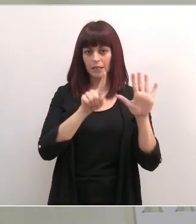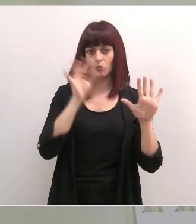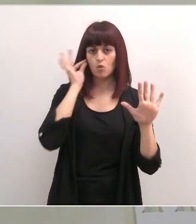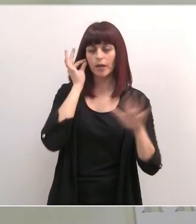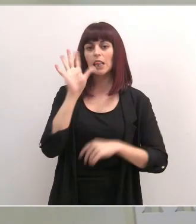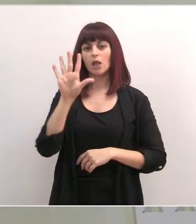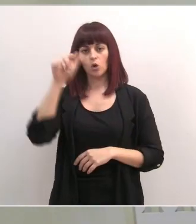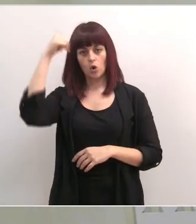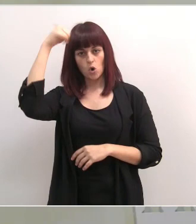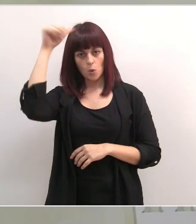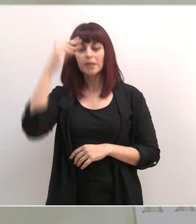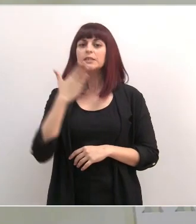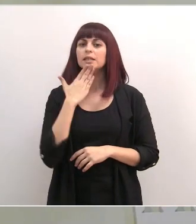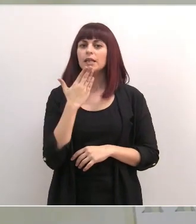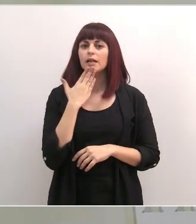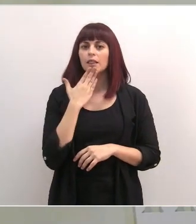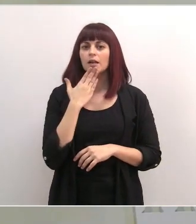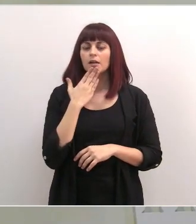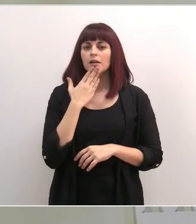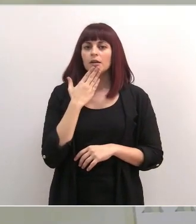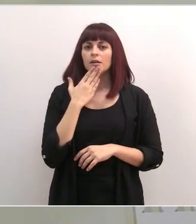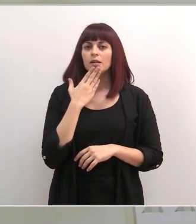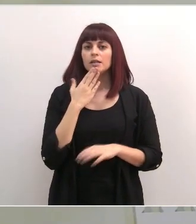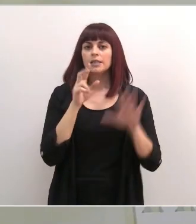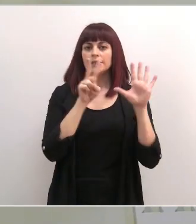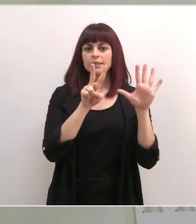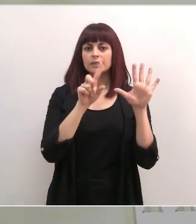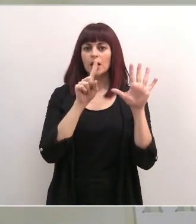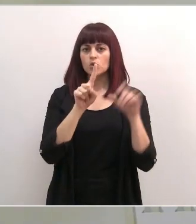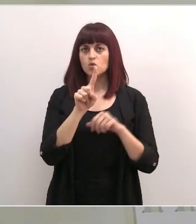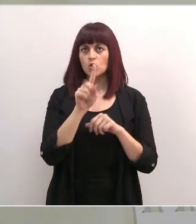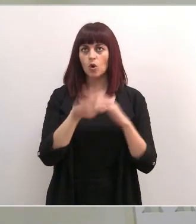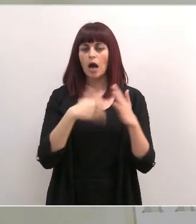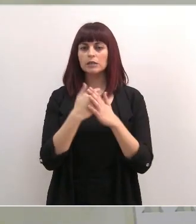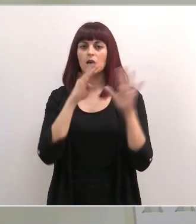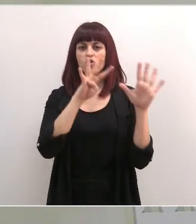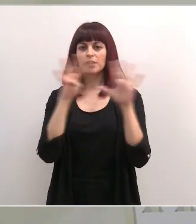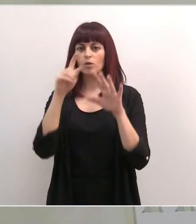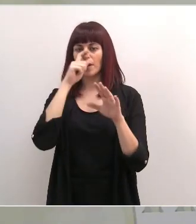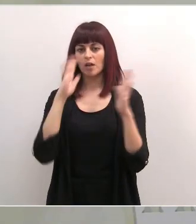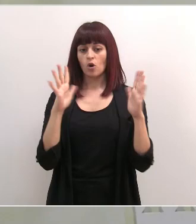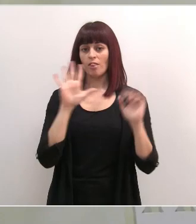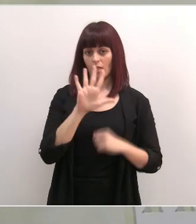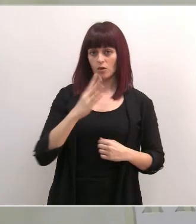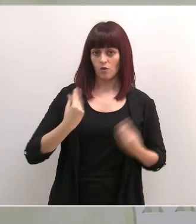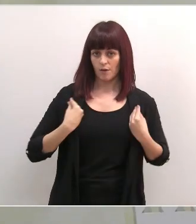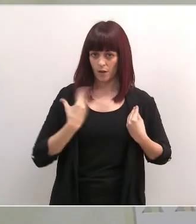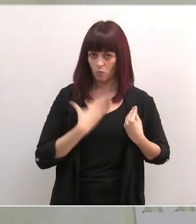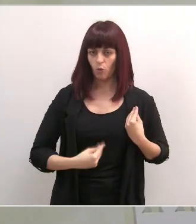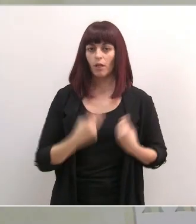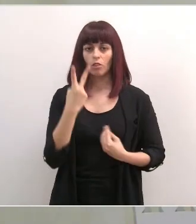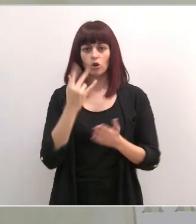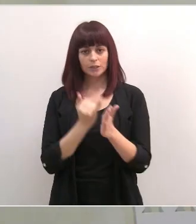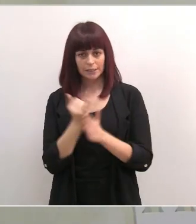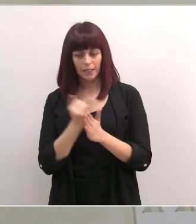5 varones de edades comprendidas entre los 71 y 99 años de edad, 5 de ellos de Murcia, 2 de